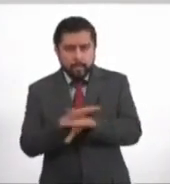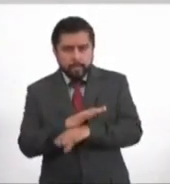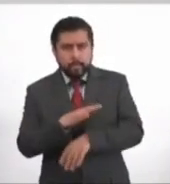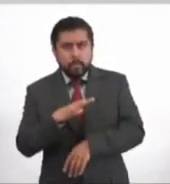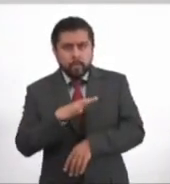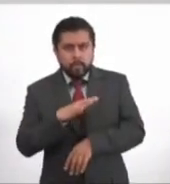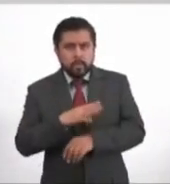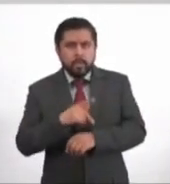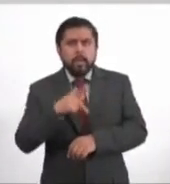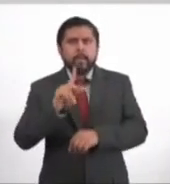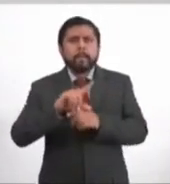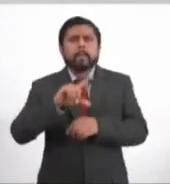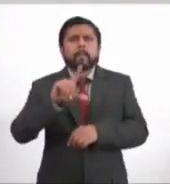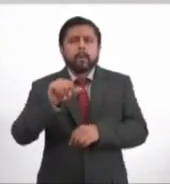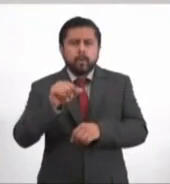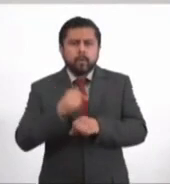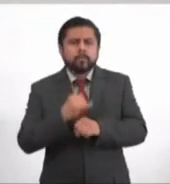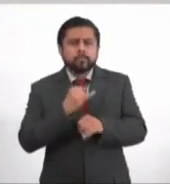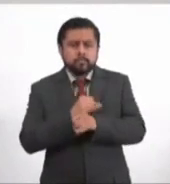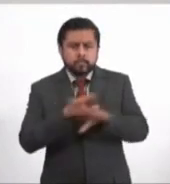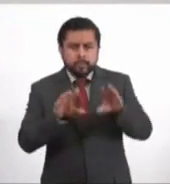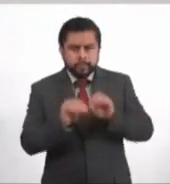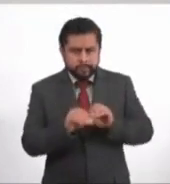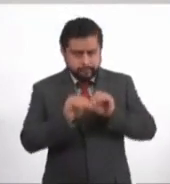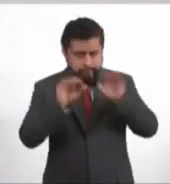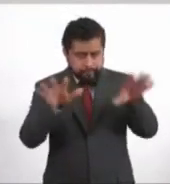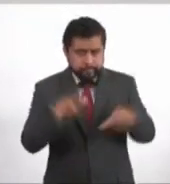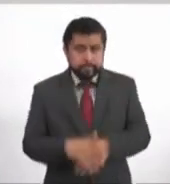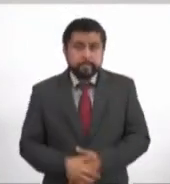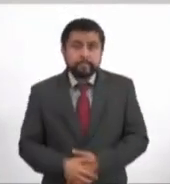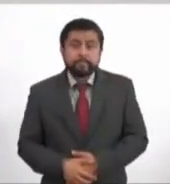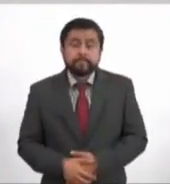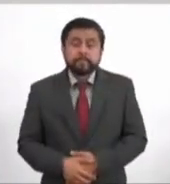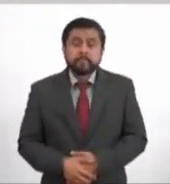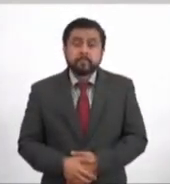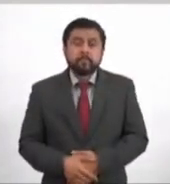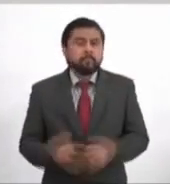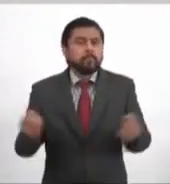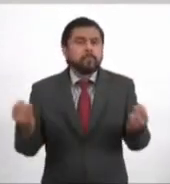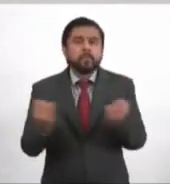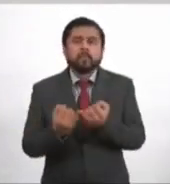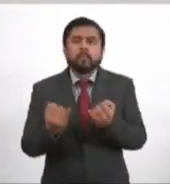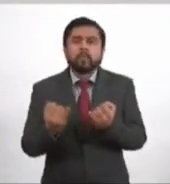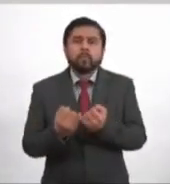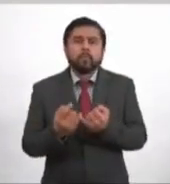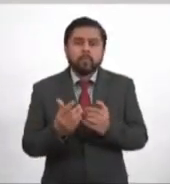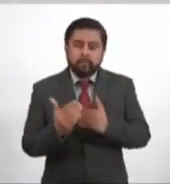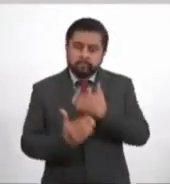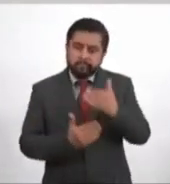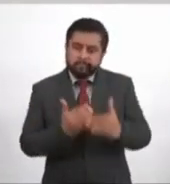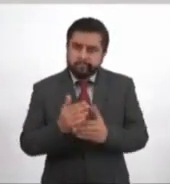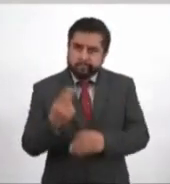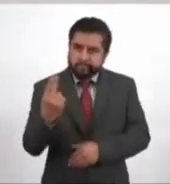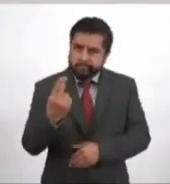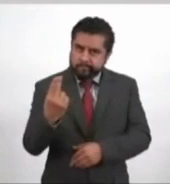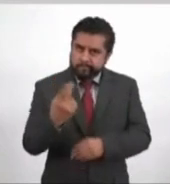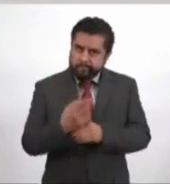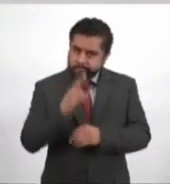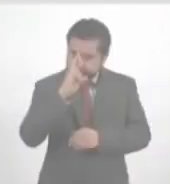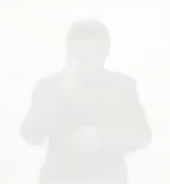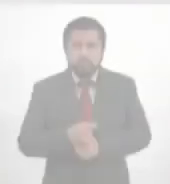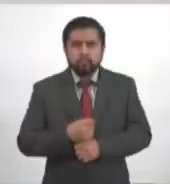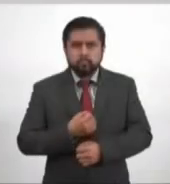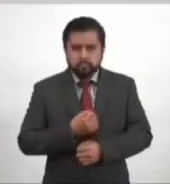algunos cambios también, entonces ya se los estaremos informando con todo gusto. Y tiene que haber también los procesos